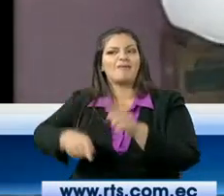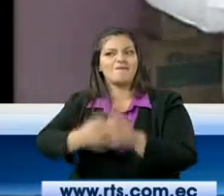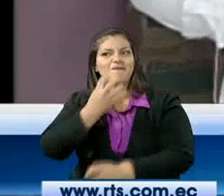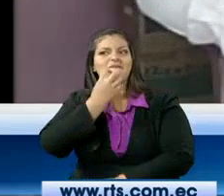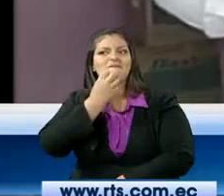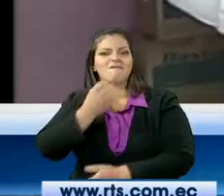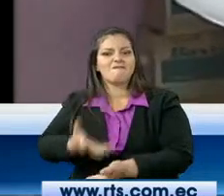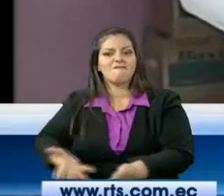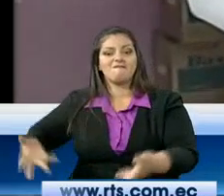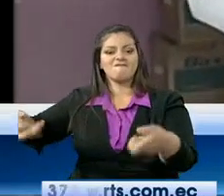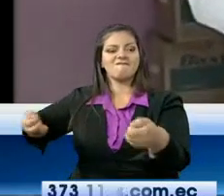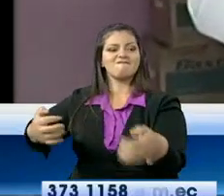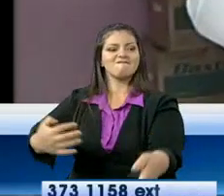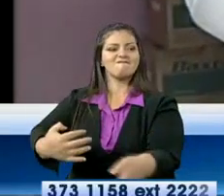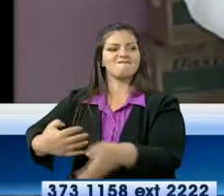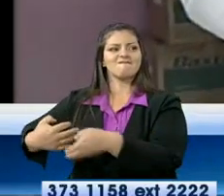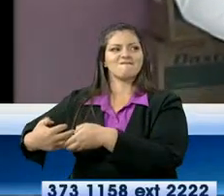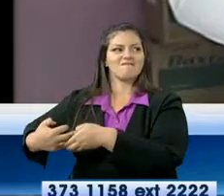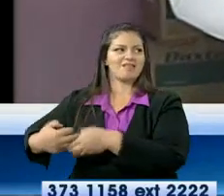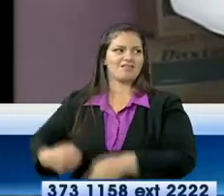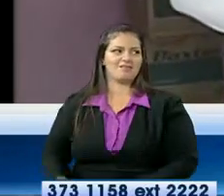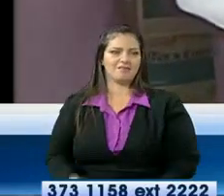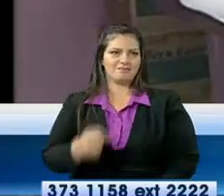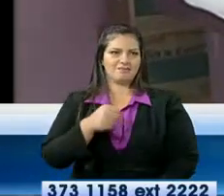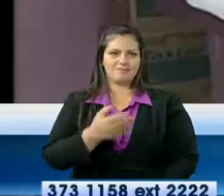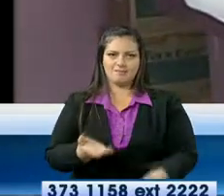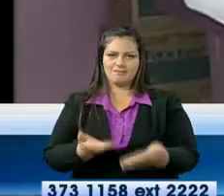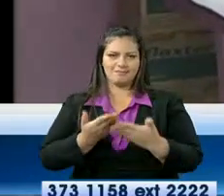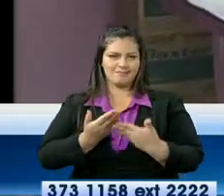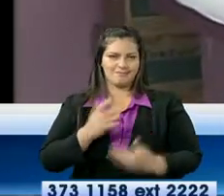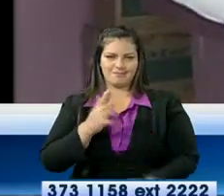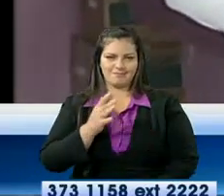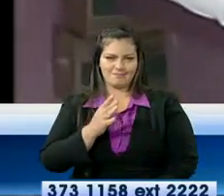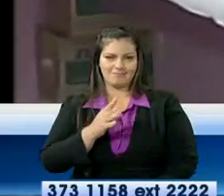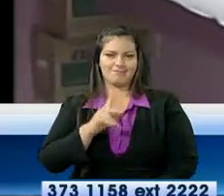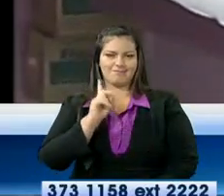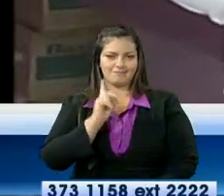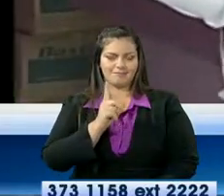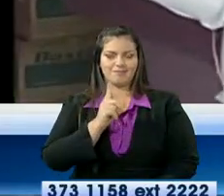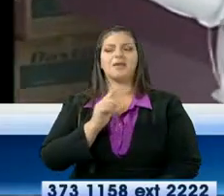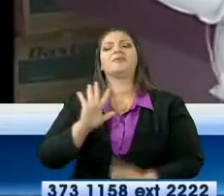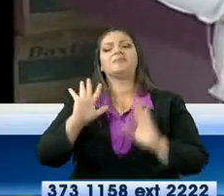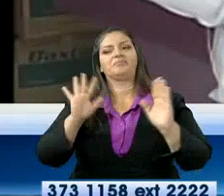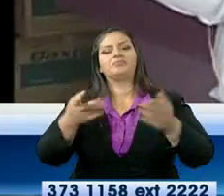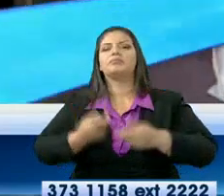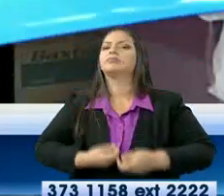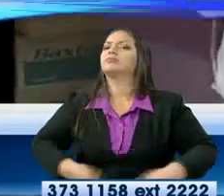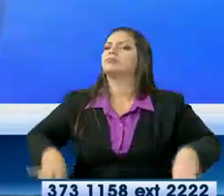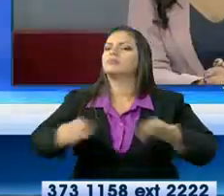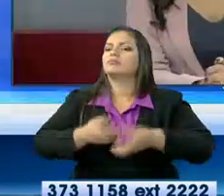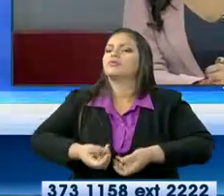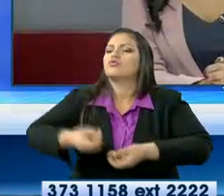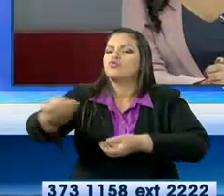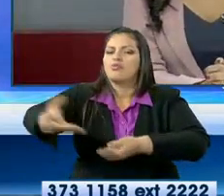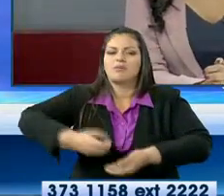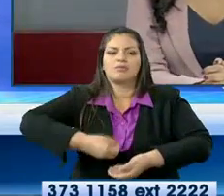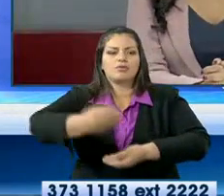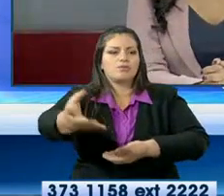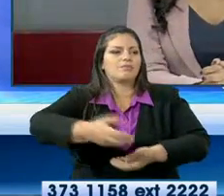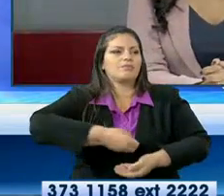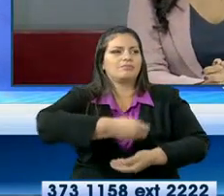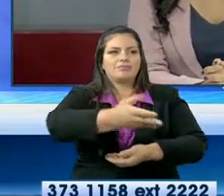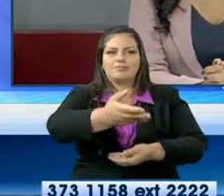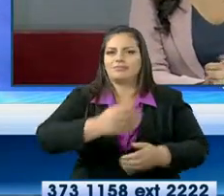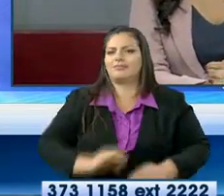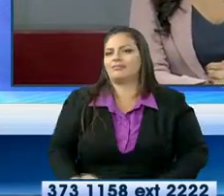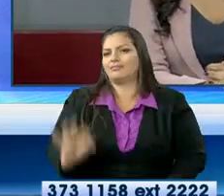puede tomársela sola. Esa no es la idea, pero bueno. Lo importante es que comparta y si usted puede también deguste este manjar. Para mí es un manjar